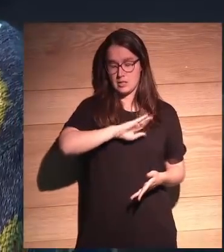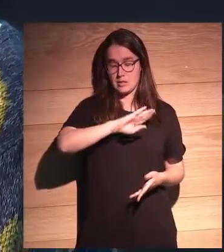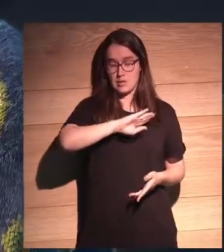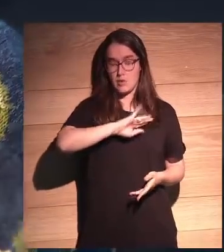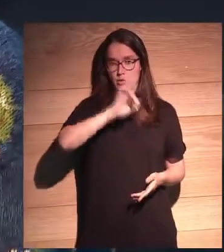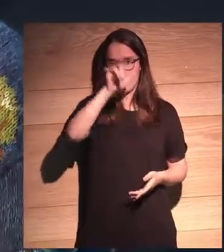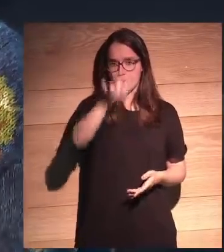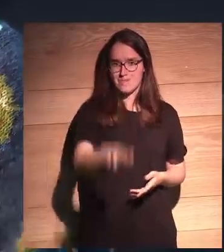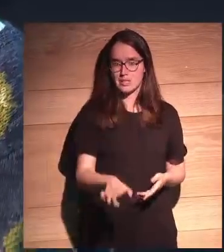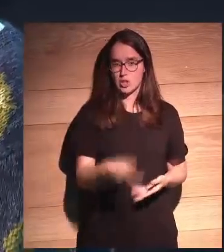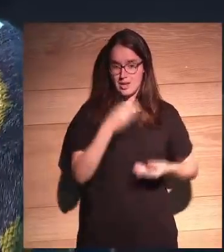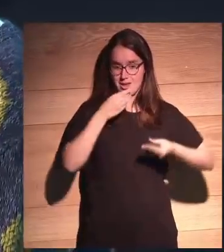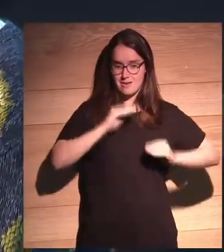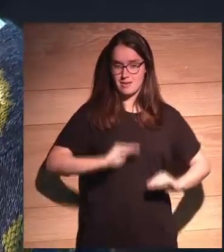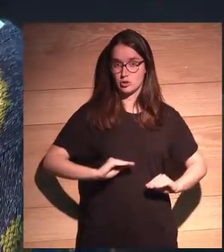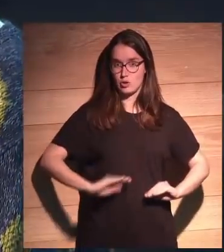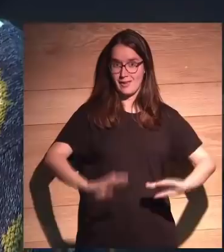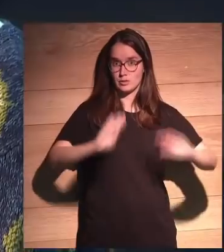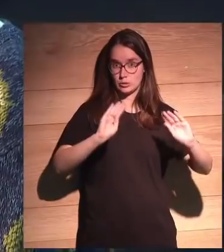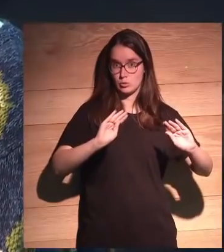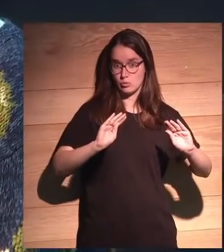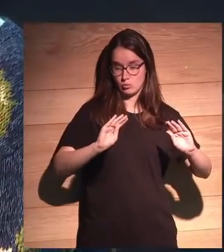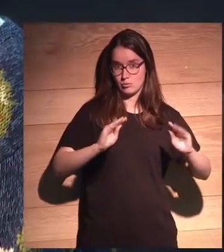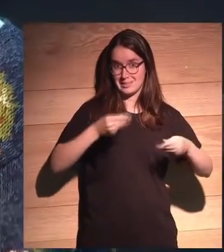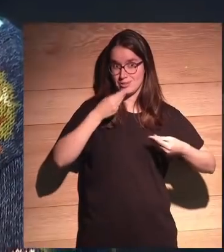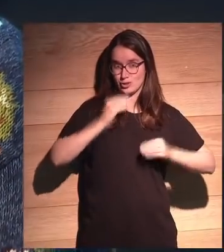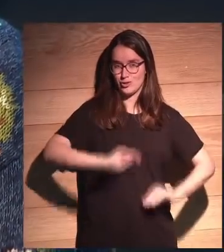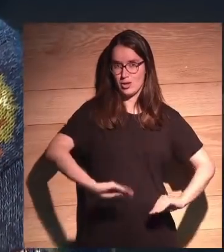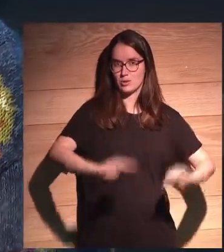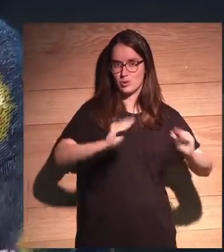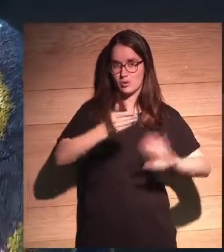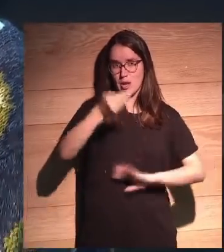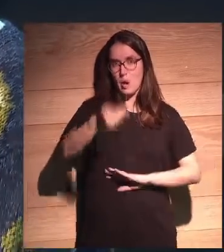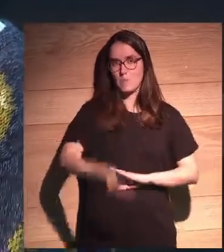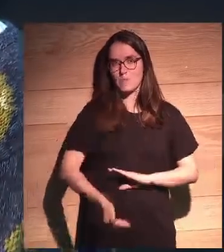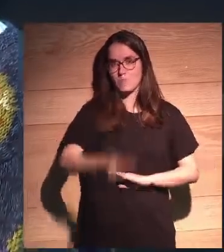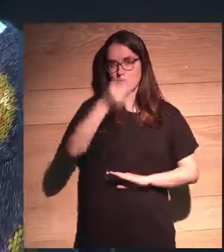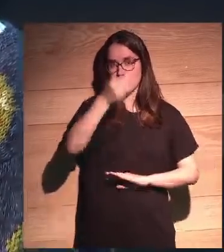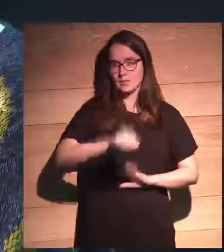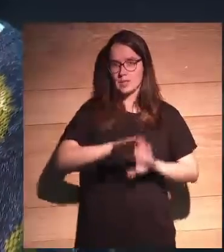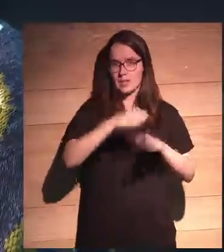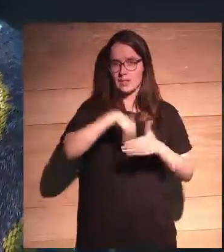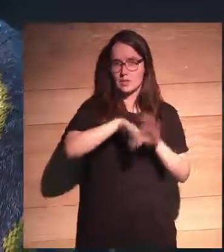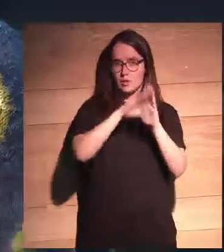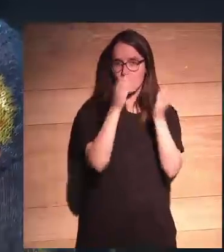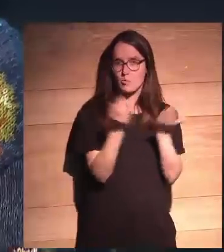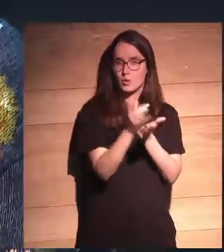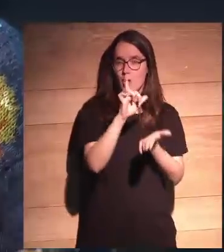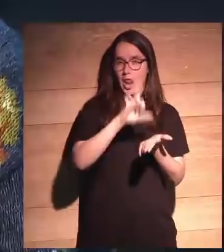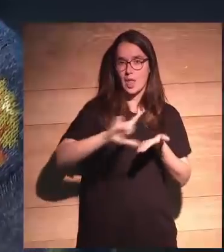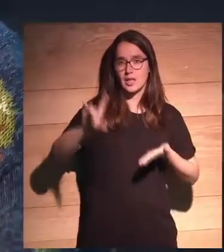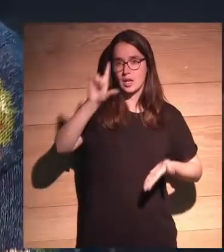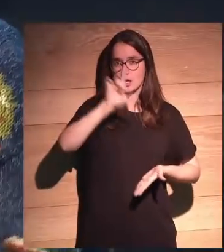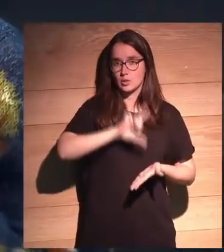persona con la historia que tiene Ángeles Caso por detrás, con la importancia que ha tenido en el mundo literario y